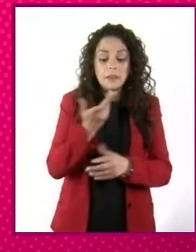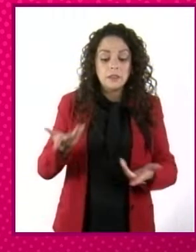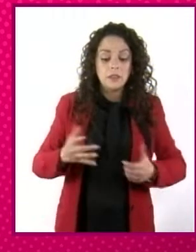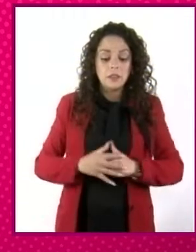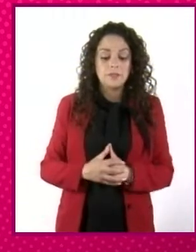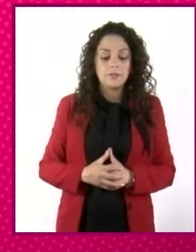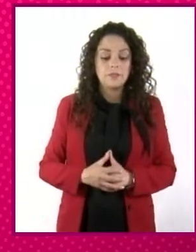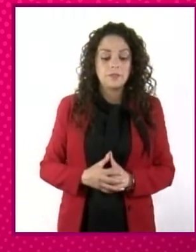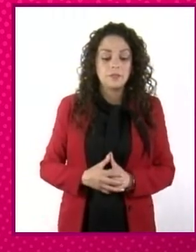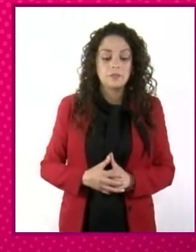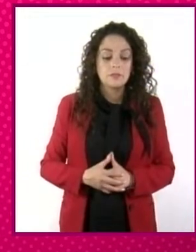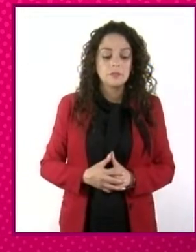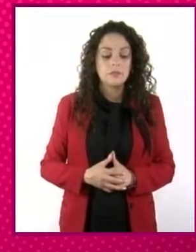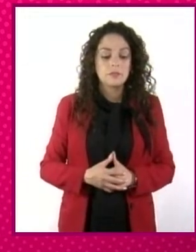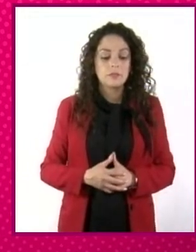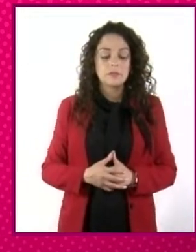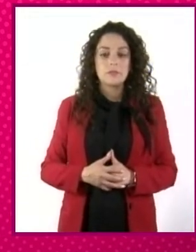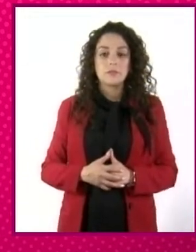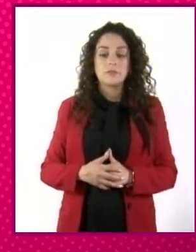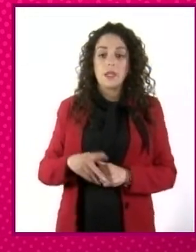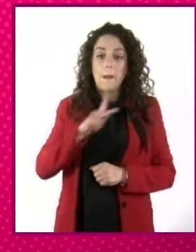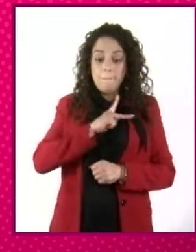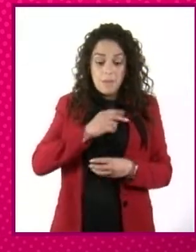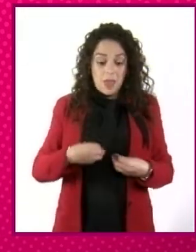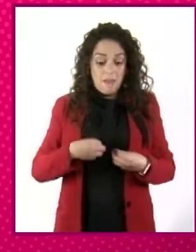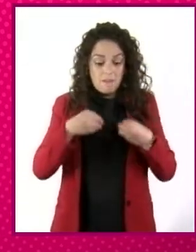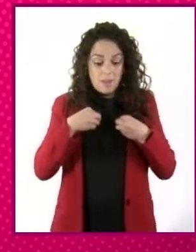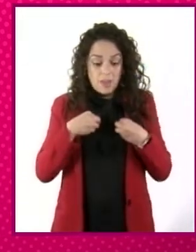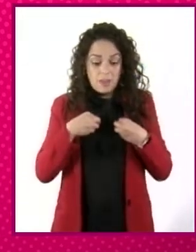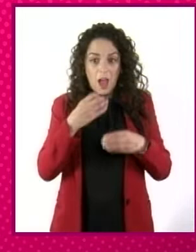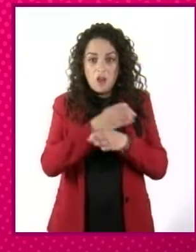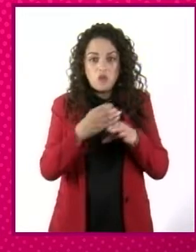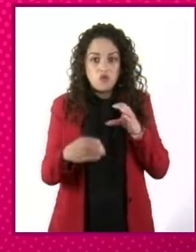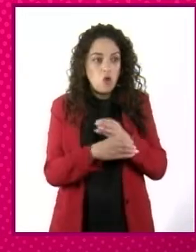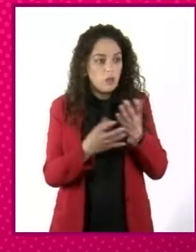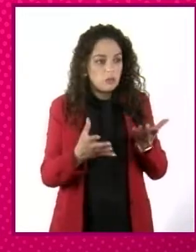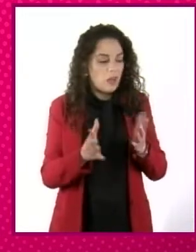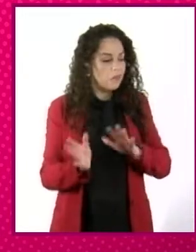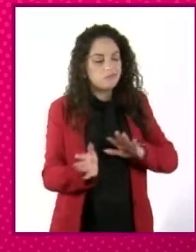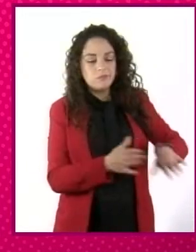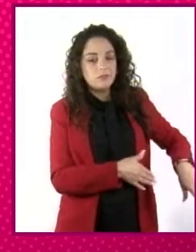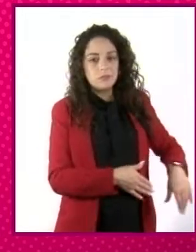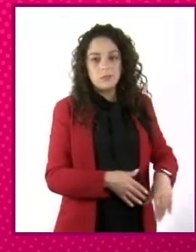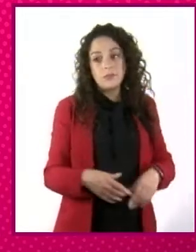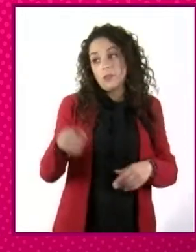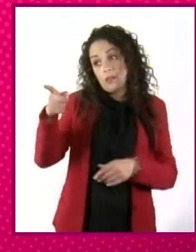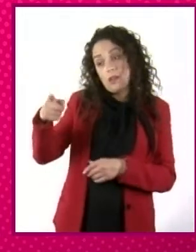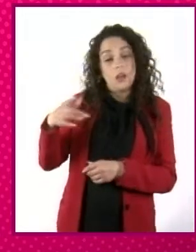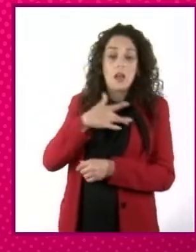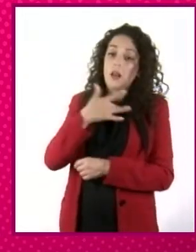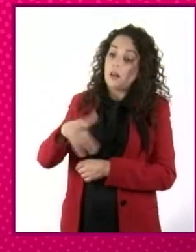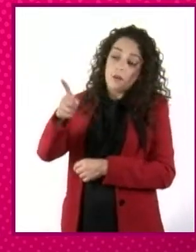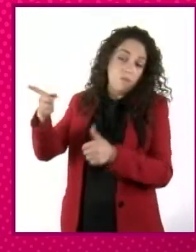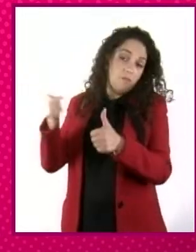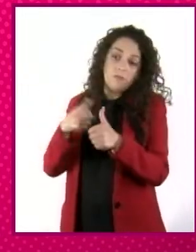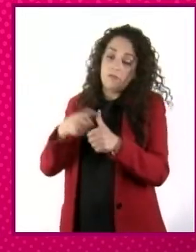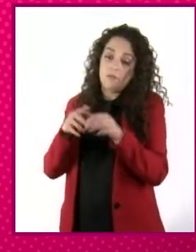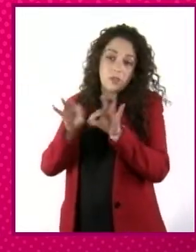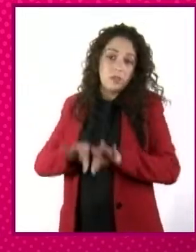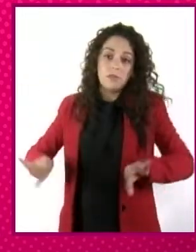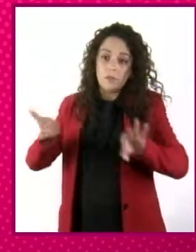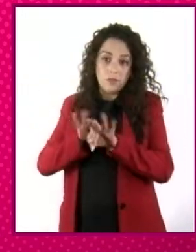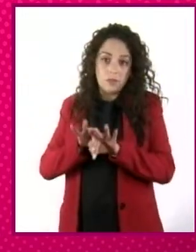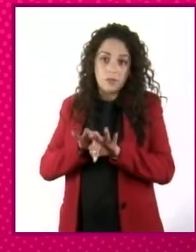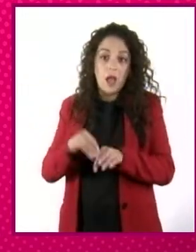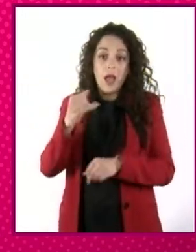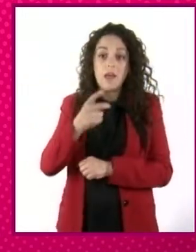yo pierda espacios que son importantes para mí o que me transgreda a mí misma en nombre del amor. También están los mitos de que existe un amor